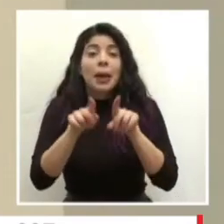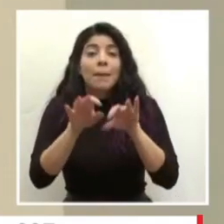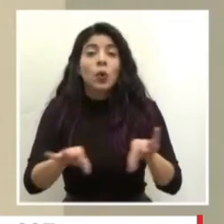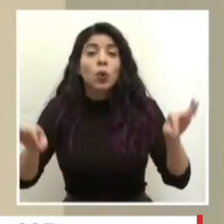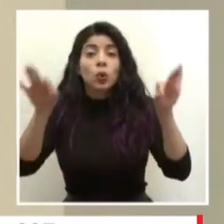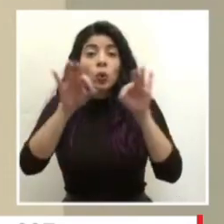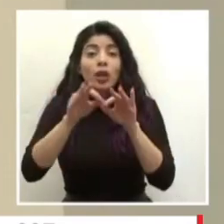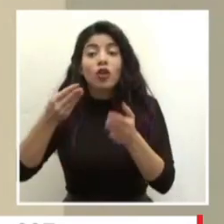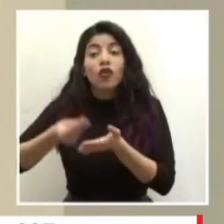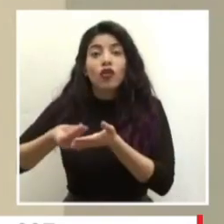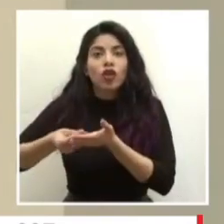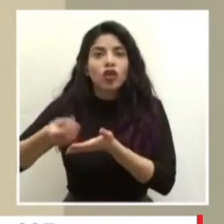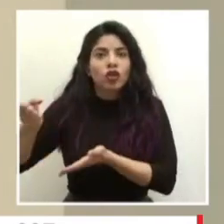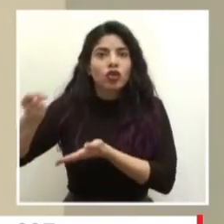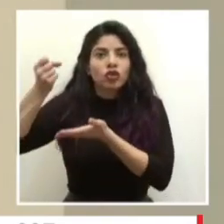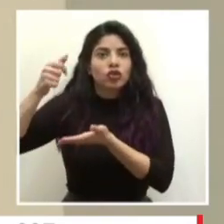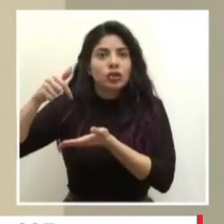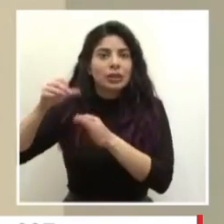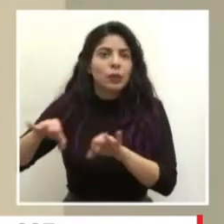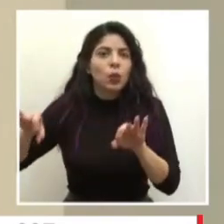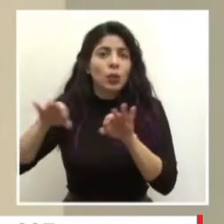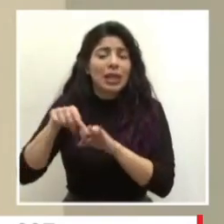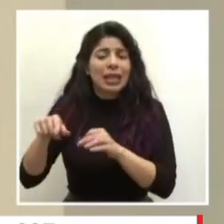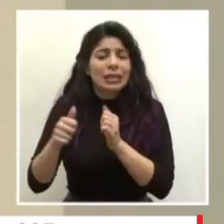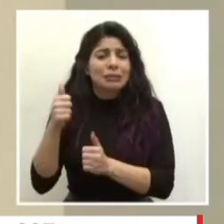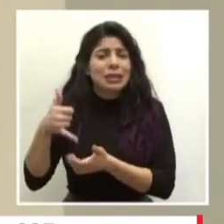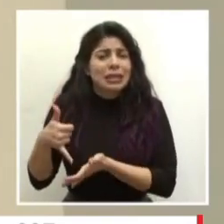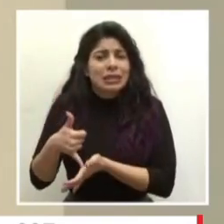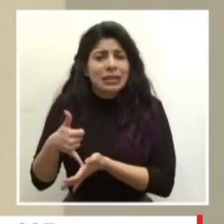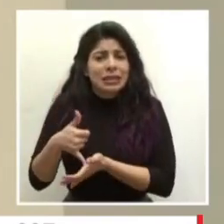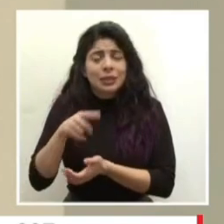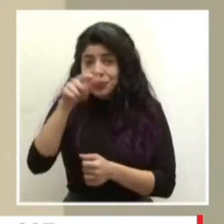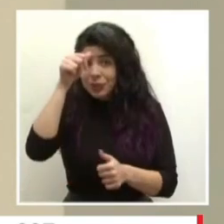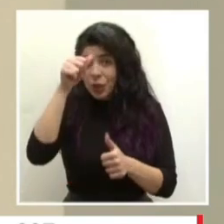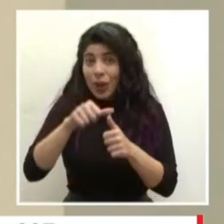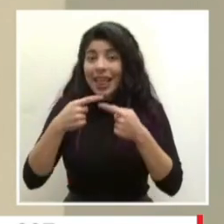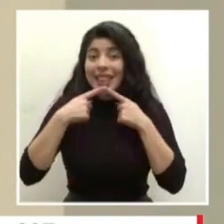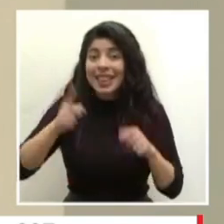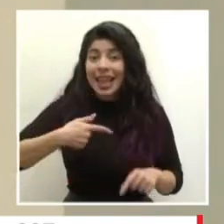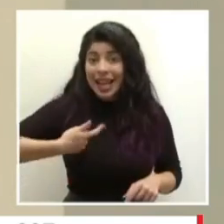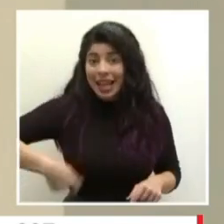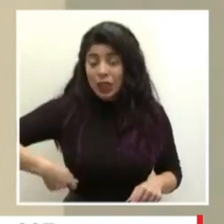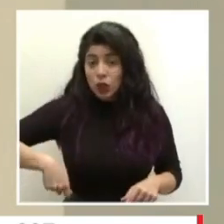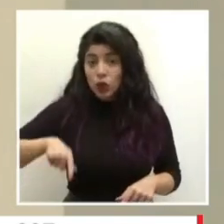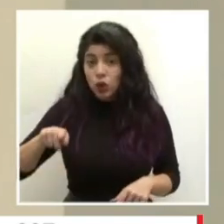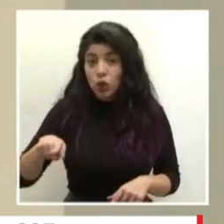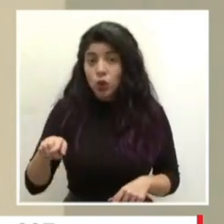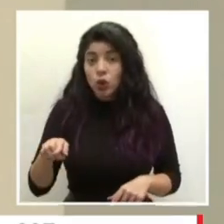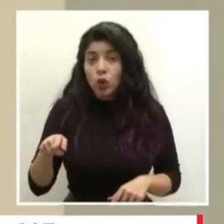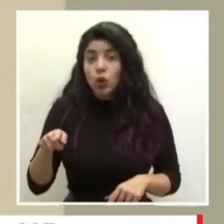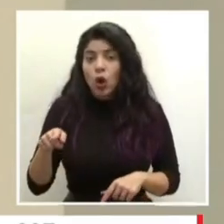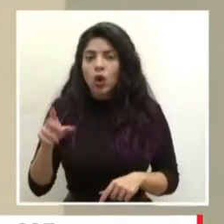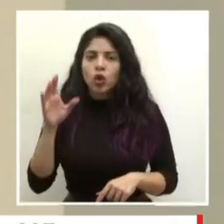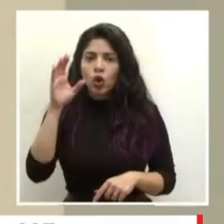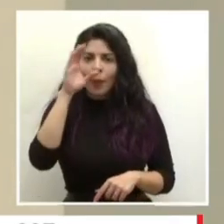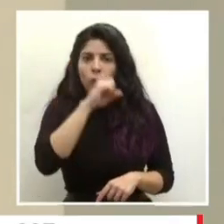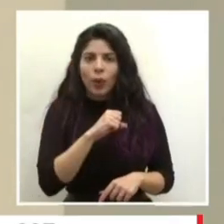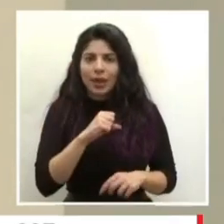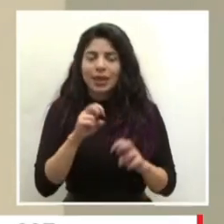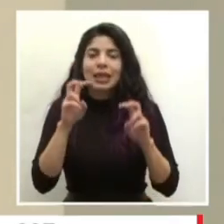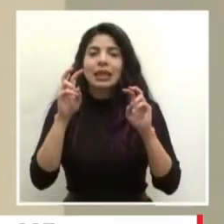disponibilidad de recursos es uno de los factores más críticos. Recordemos que el decreto ejecutivo como tal contempla el tema de